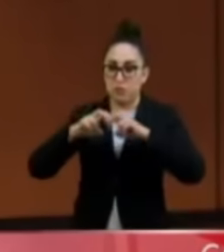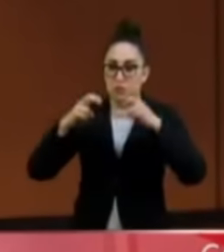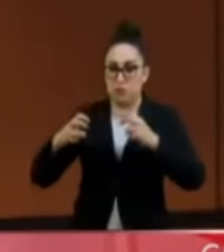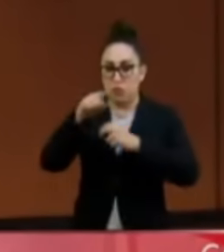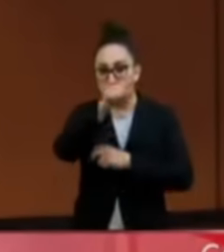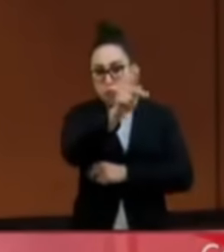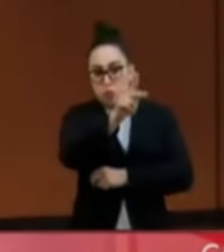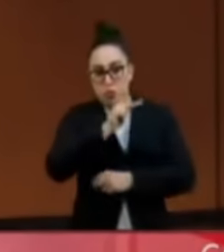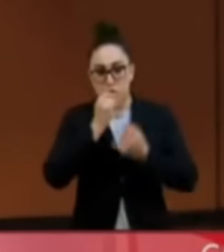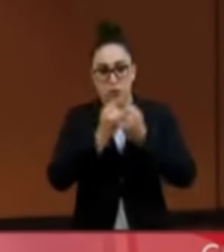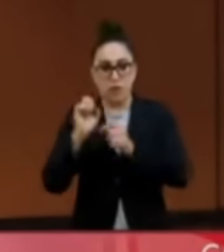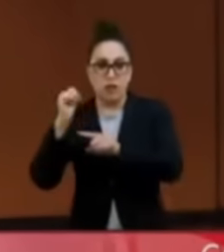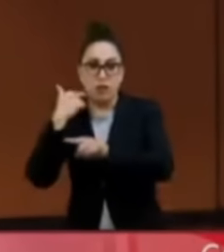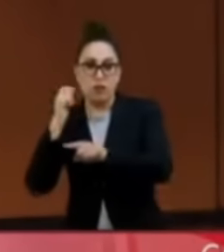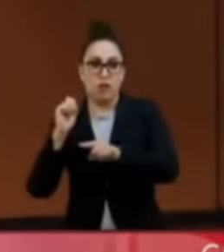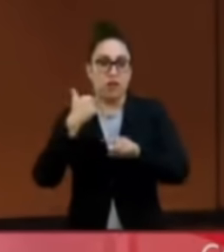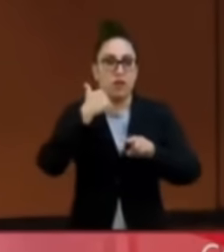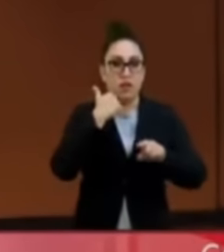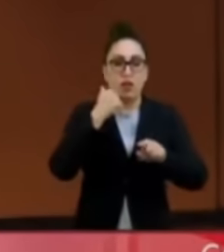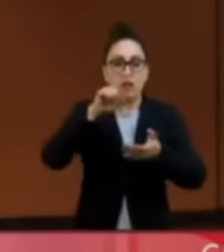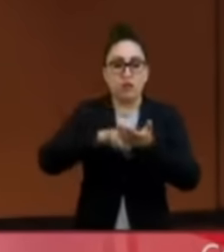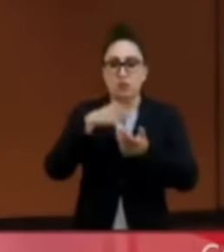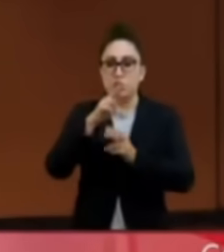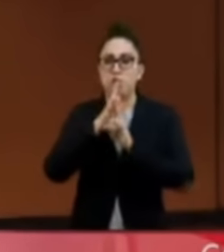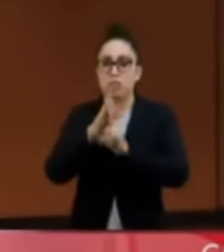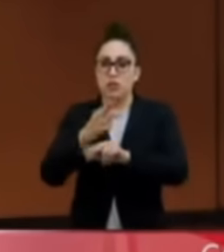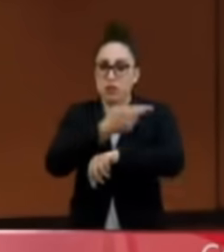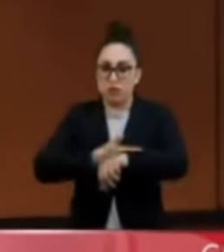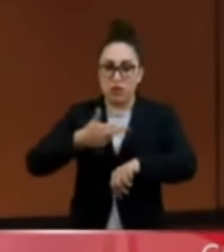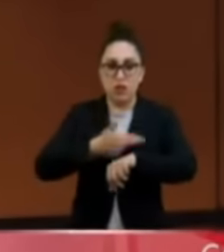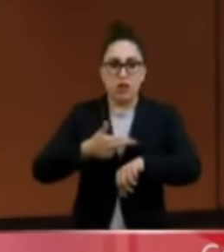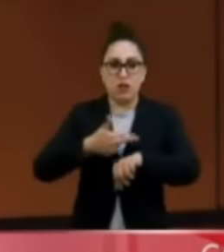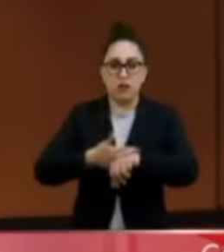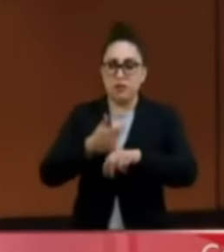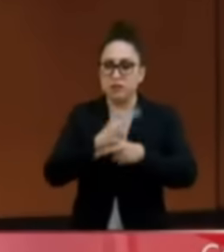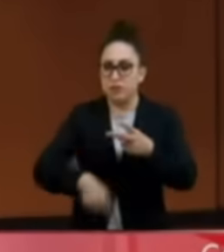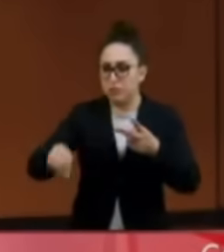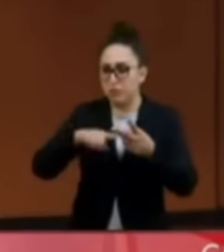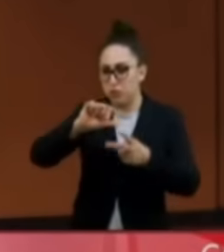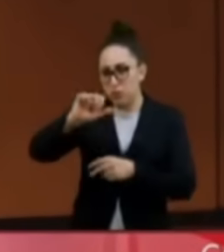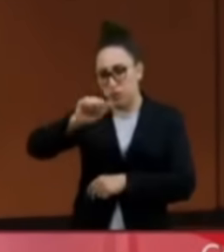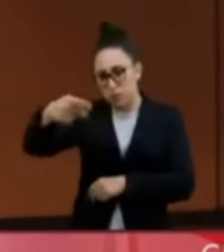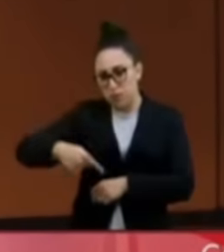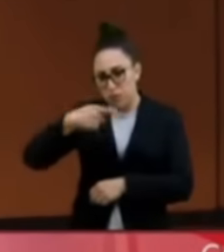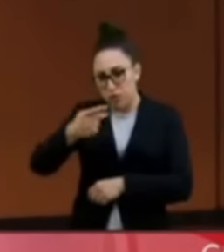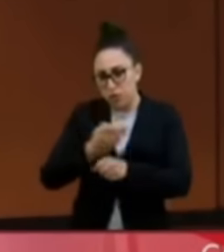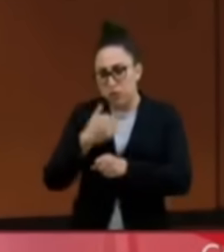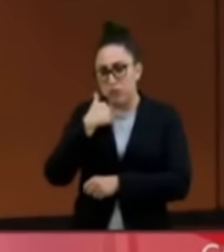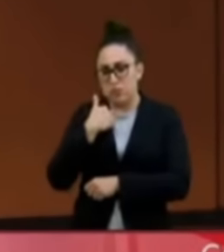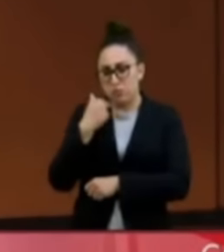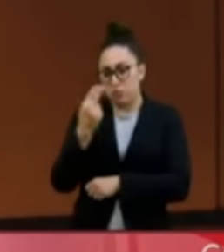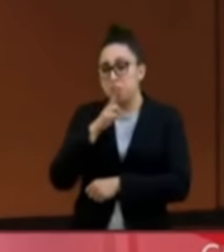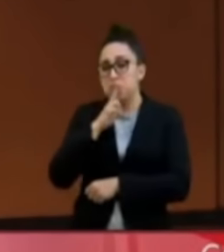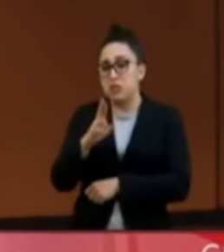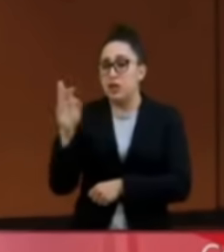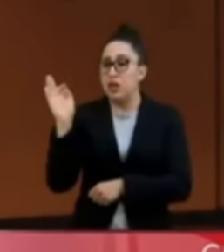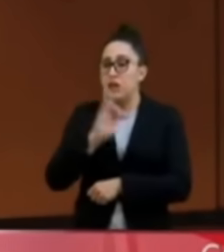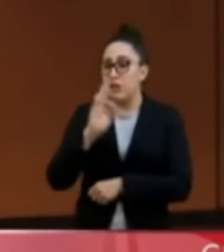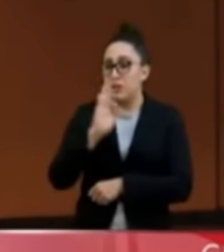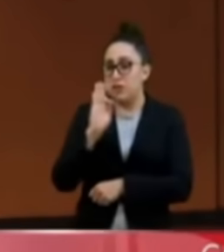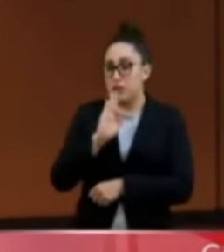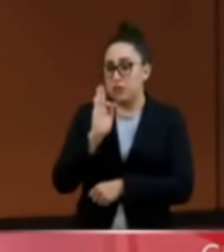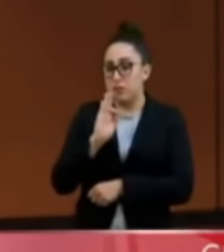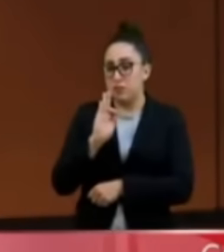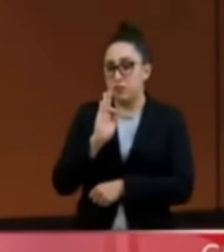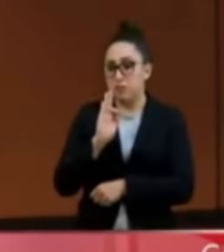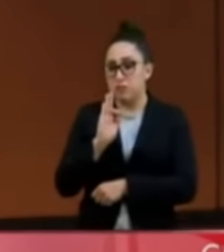primera pregunta, que se la desecho por inconducente. Respecto a la segunda, le diré lo siguiente. Si se hubiese tomado el